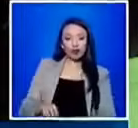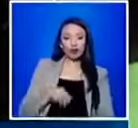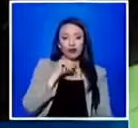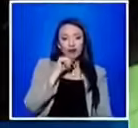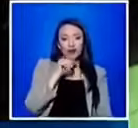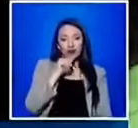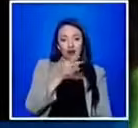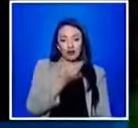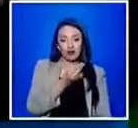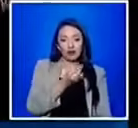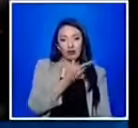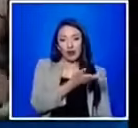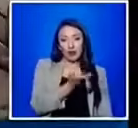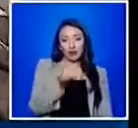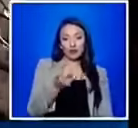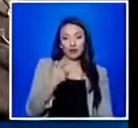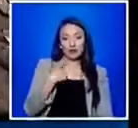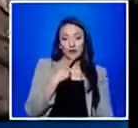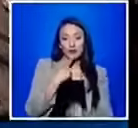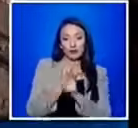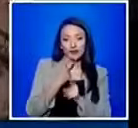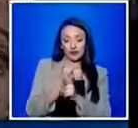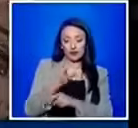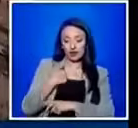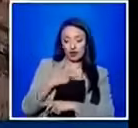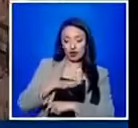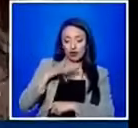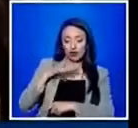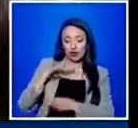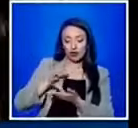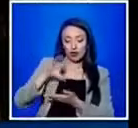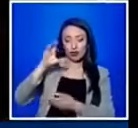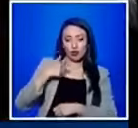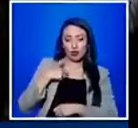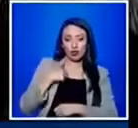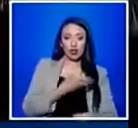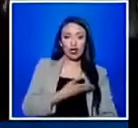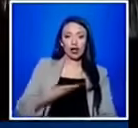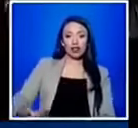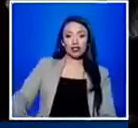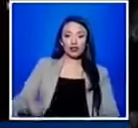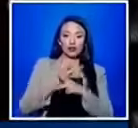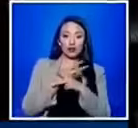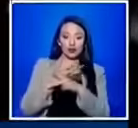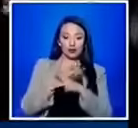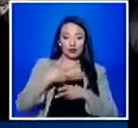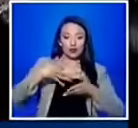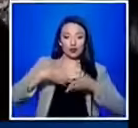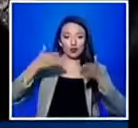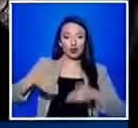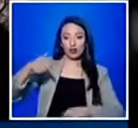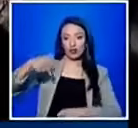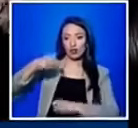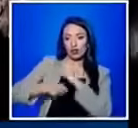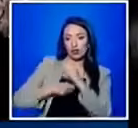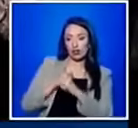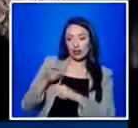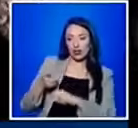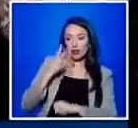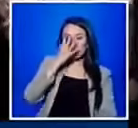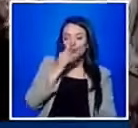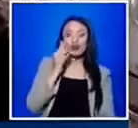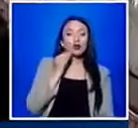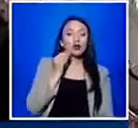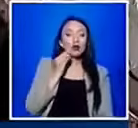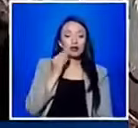faltando actualmente un montón. Y yo la verdad estoy muy orgullosa de estar en este colegio. De hecho, soy la presidenta del Consejo Estudiantil este año. Y creo que ha sido las experiencias más lindas,